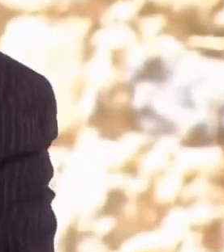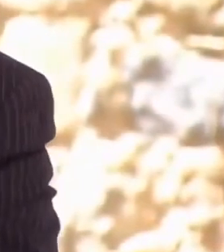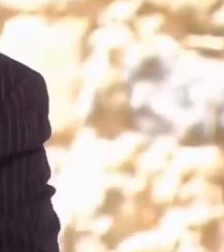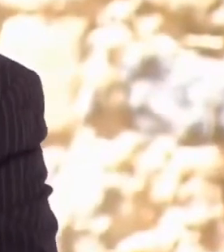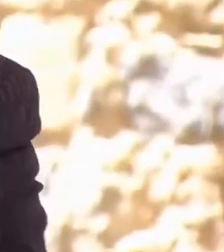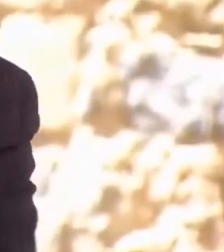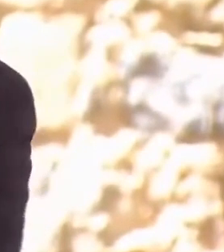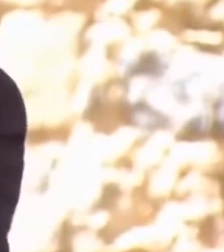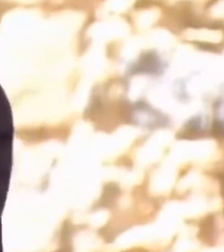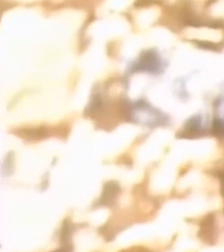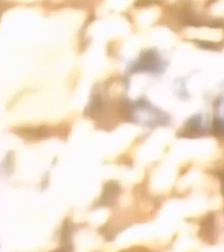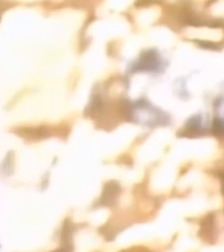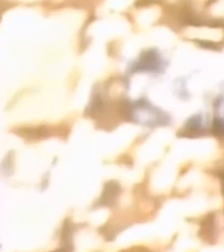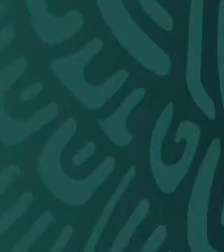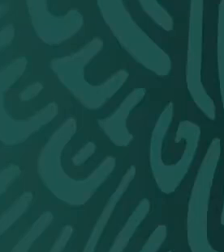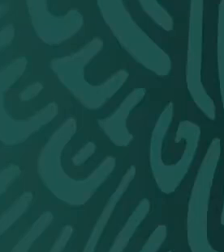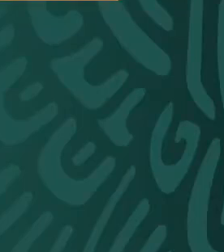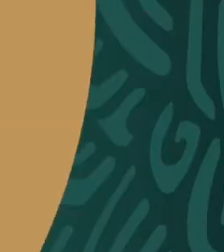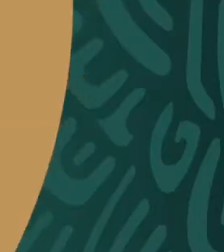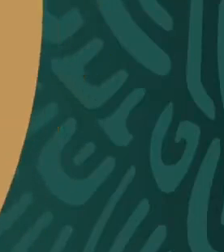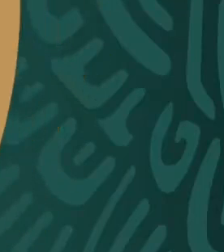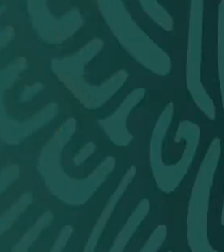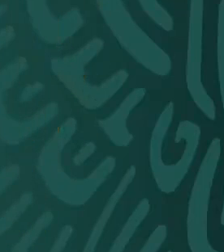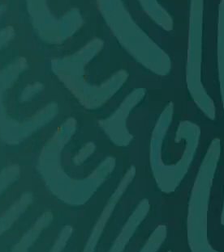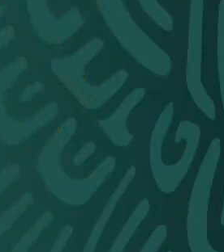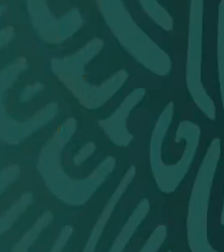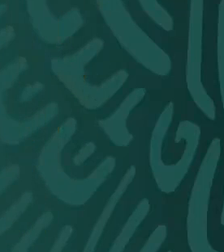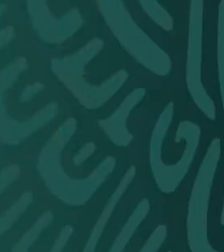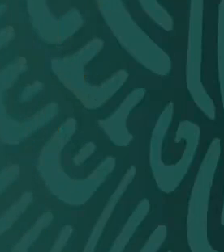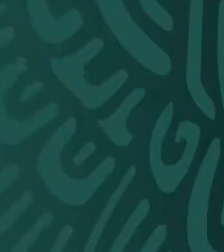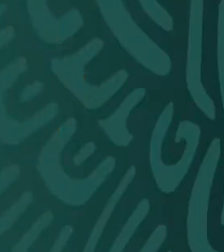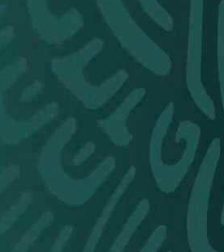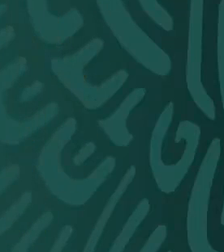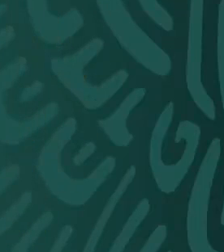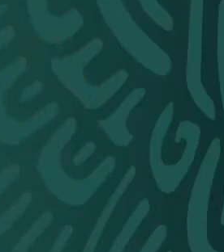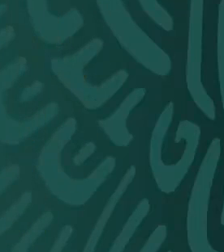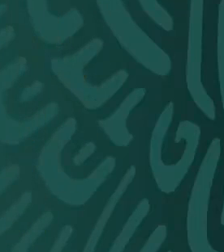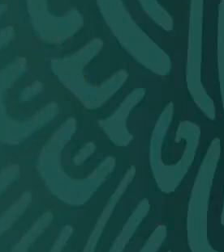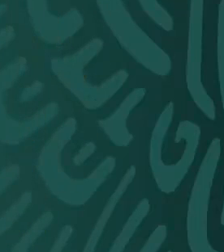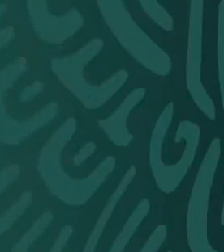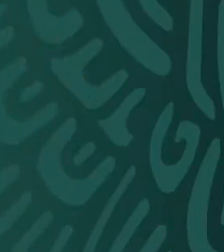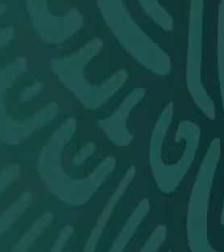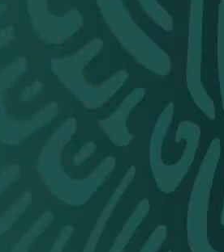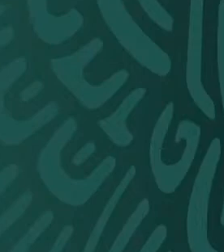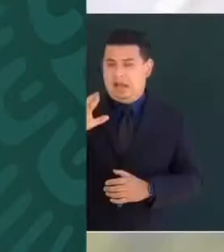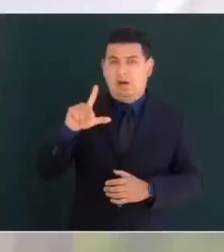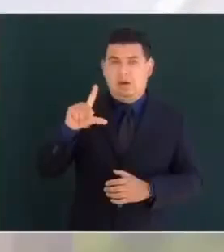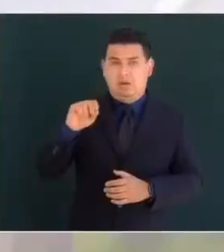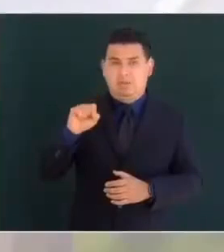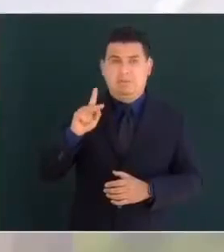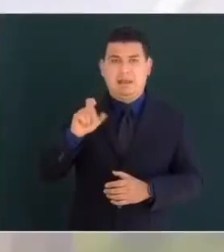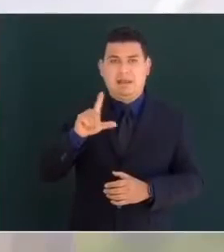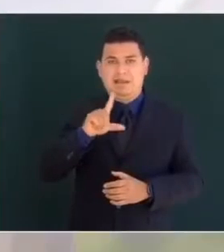en México, Manpreet Vora. Como escribió el poeta Carlos Pellicer,